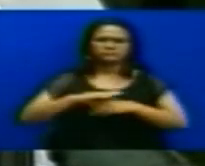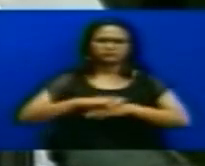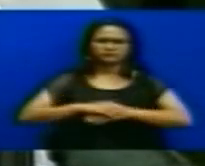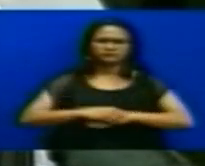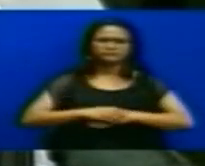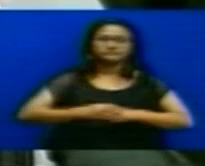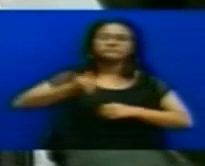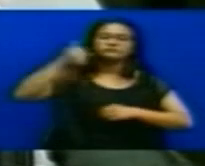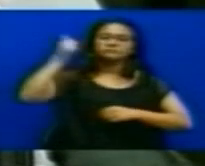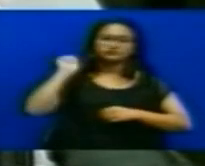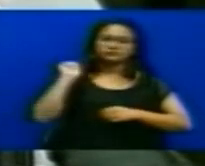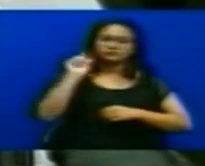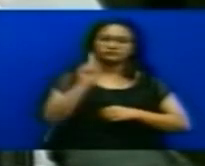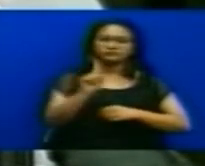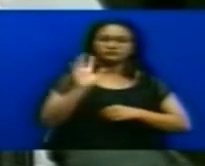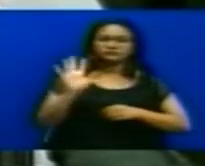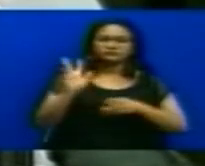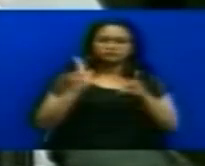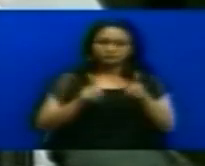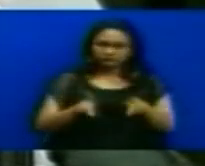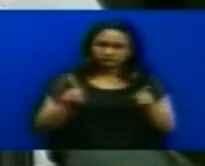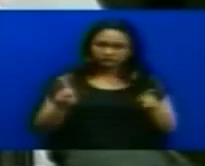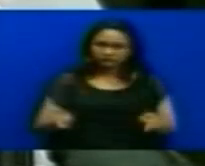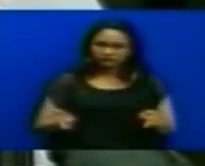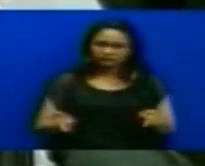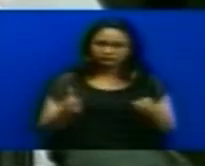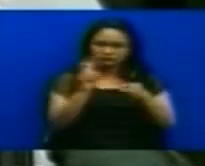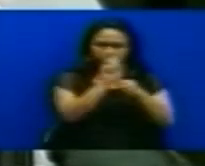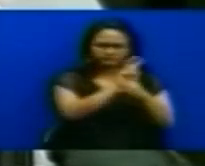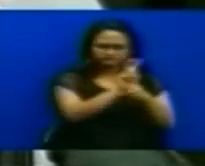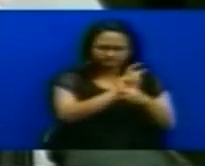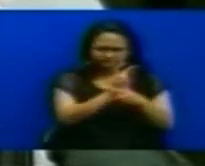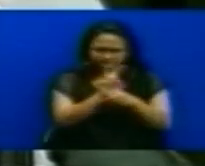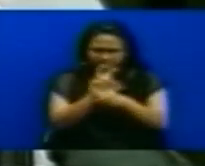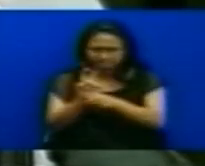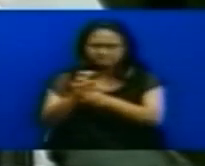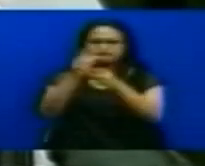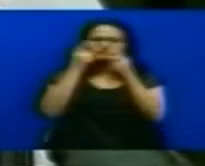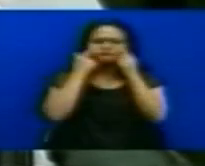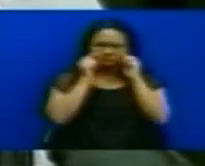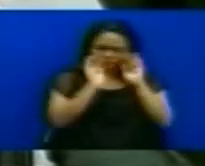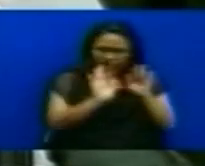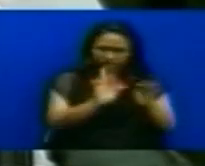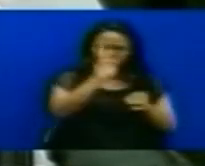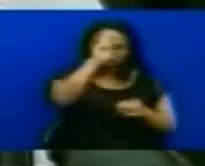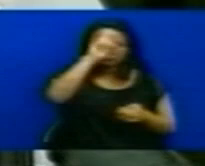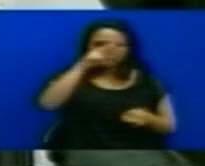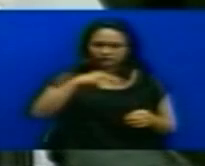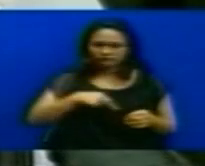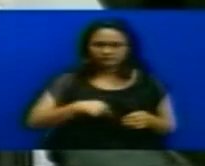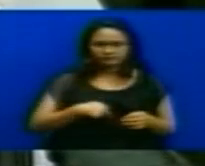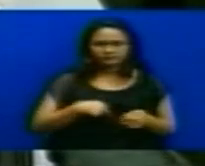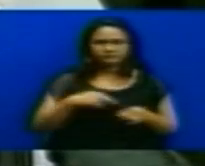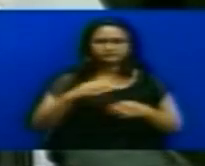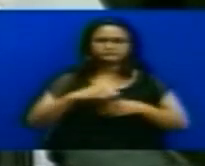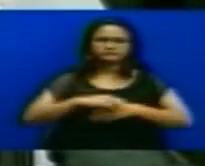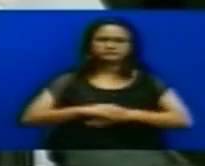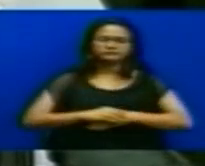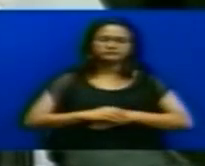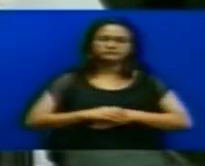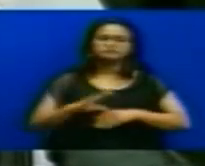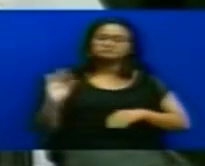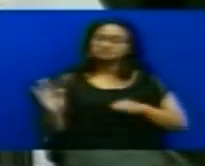teníamos 15 personas en seguimiento responsable y cuidadoso. De ellas